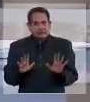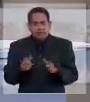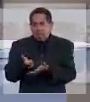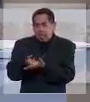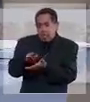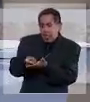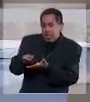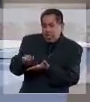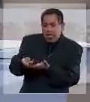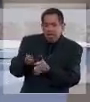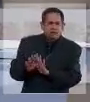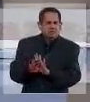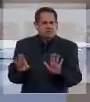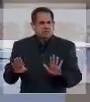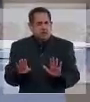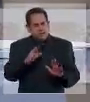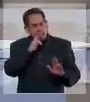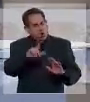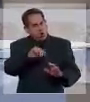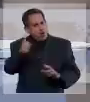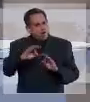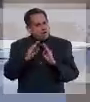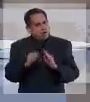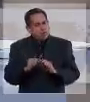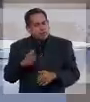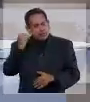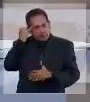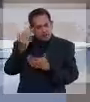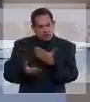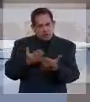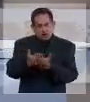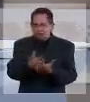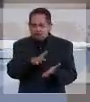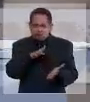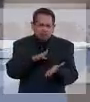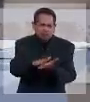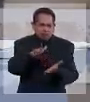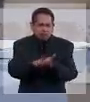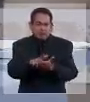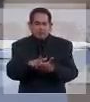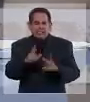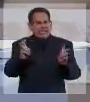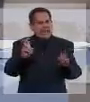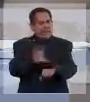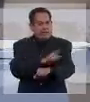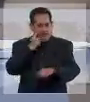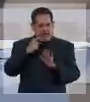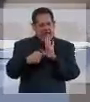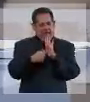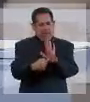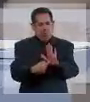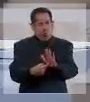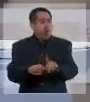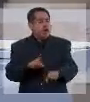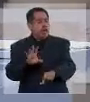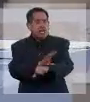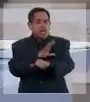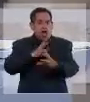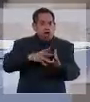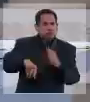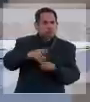subsidios. Yo propongo impulsar con todo las energías. Este es un gran ejemplo, las energías